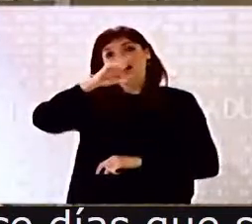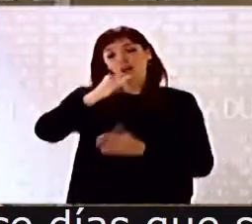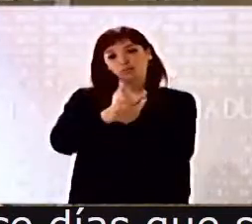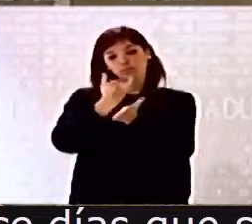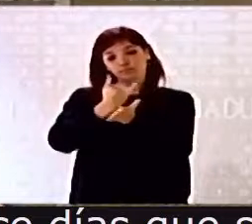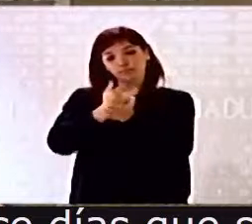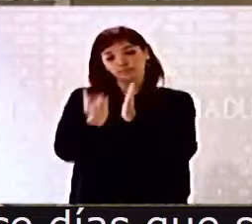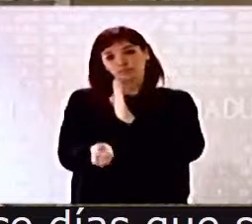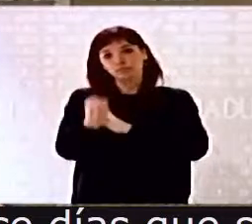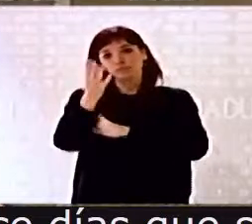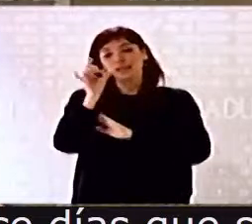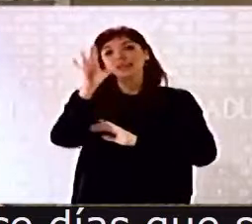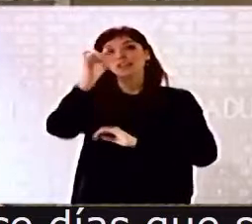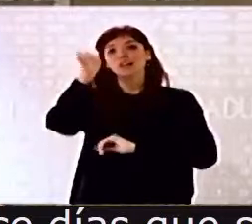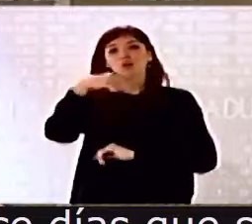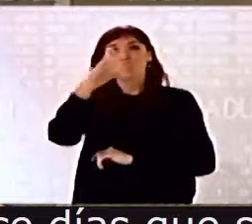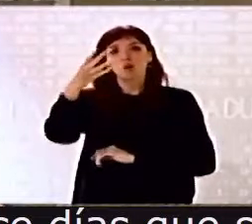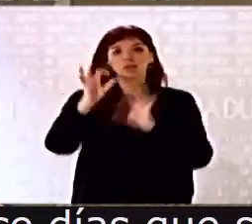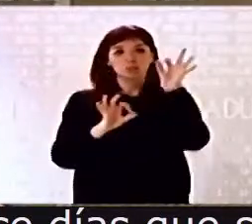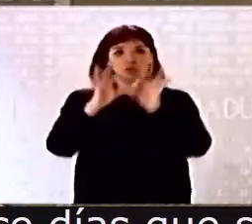un 15,4%